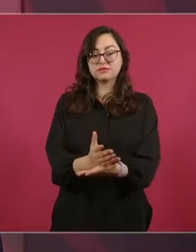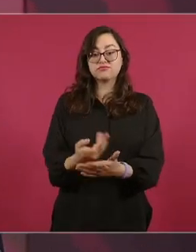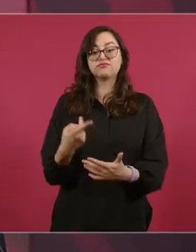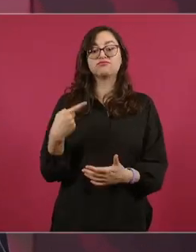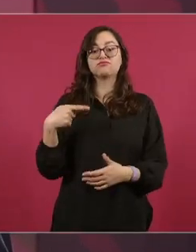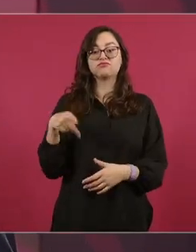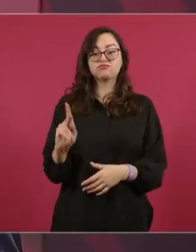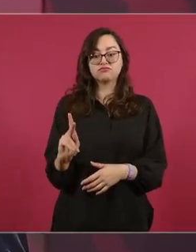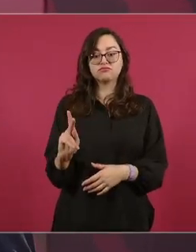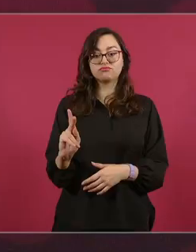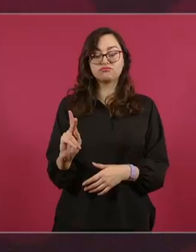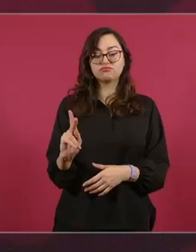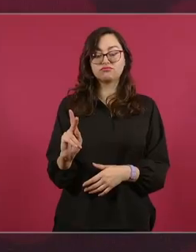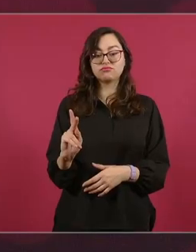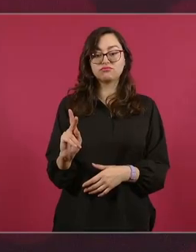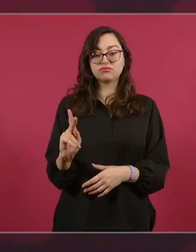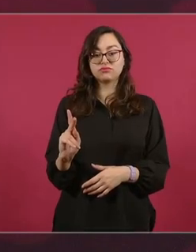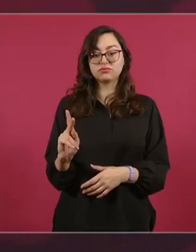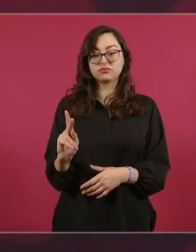pero